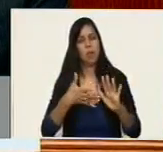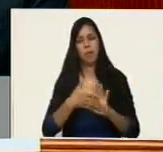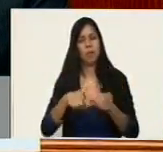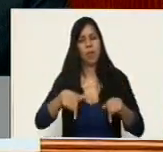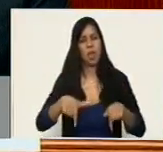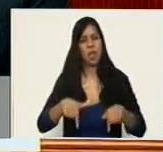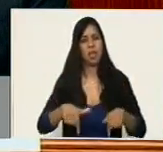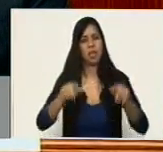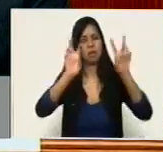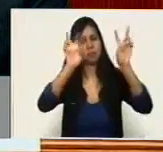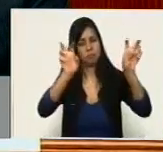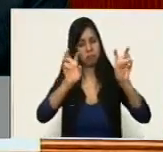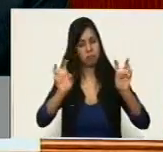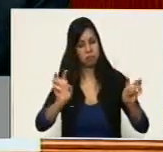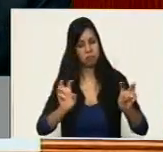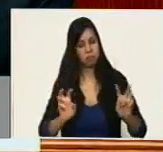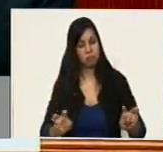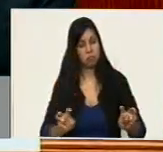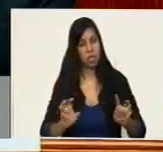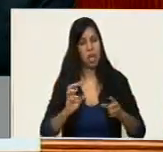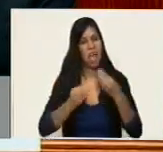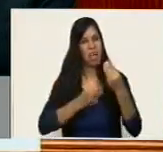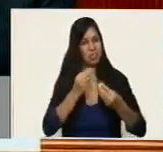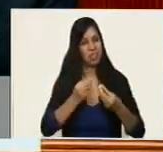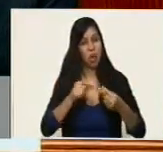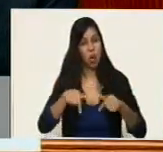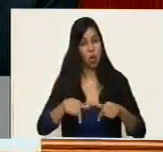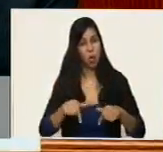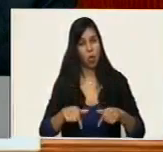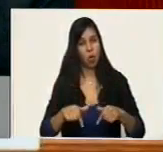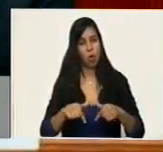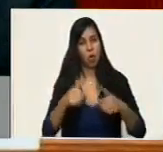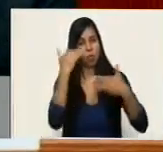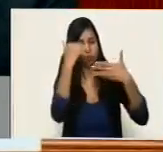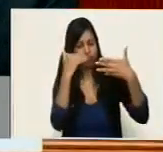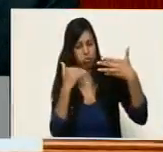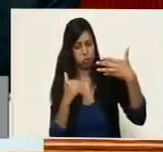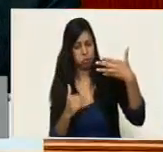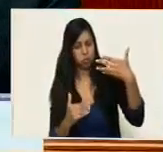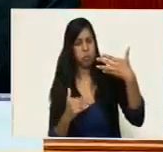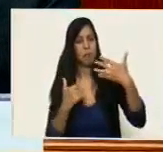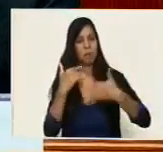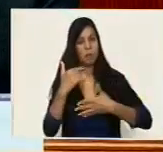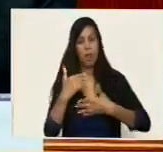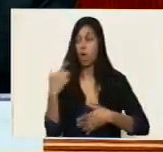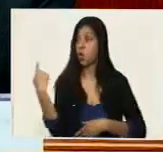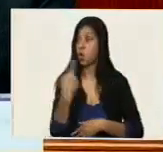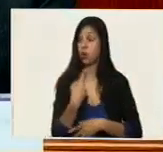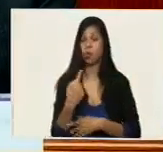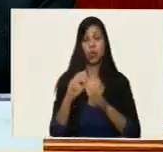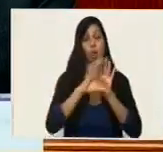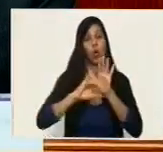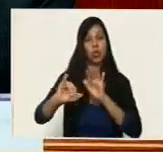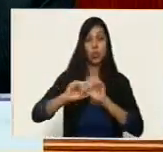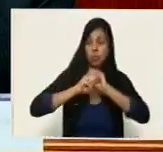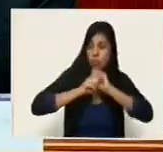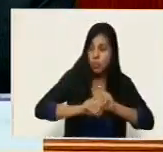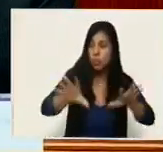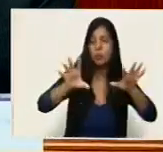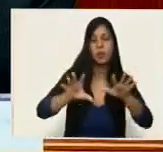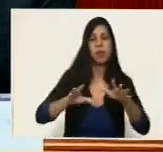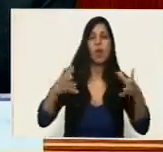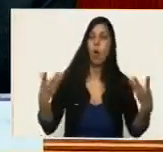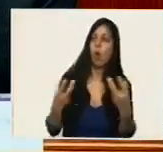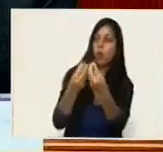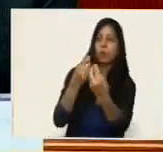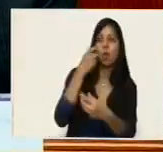Asamblea Nacional Constituyente, o mejor dicho, se forma una estructura que nos permita ir a la calle a trabajar junto al pueblo, junto a